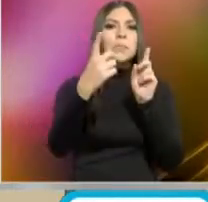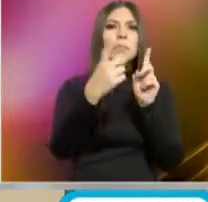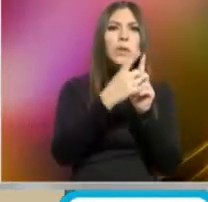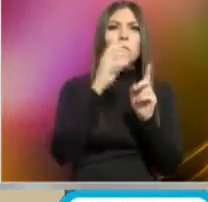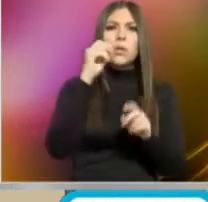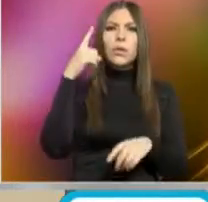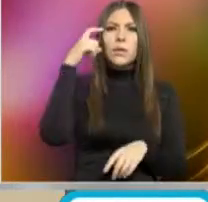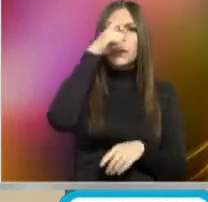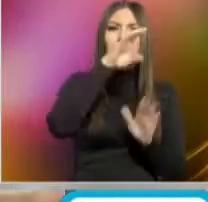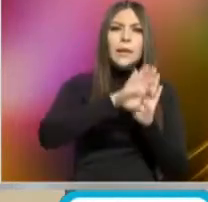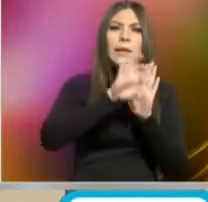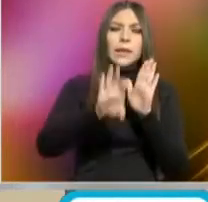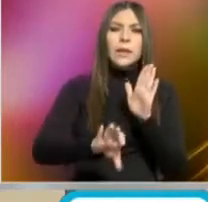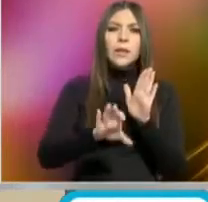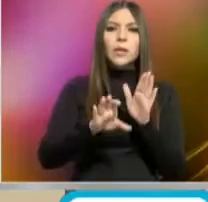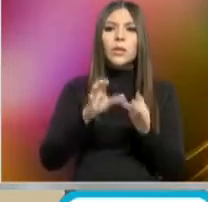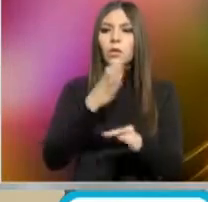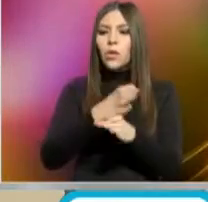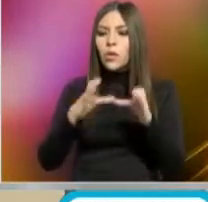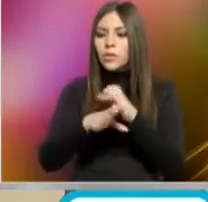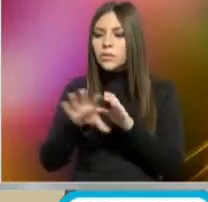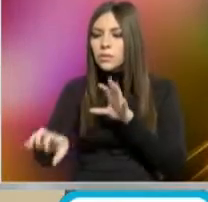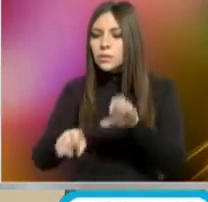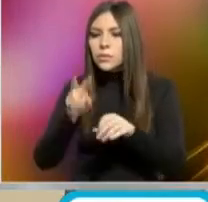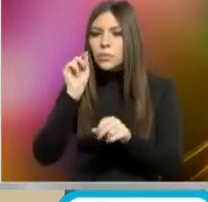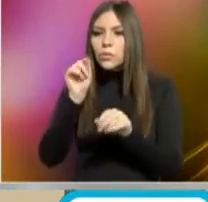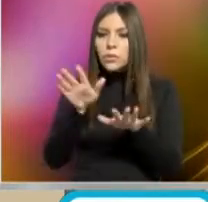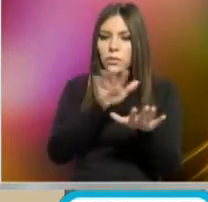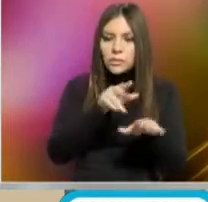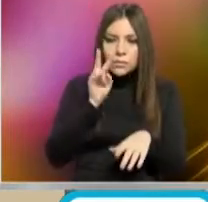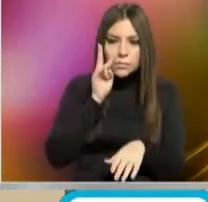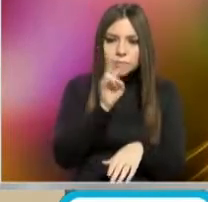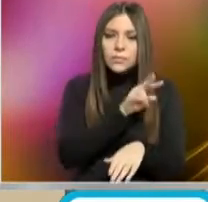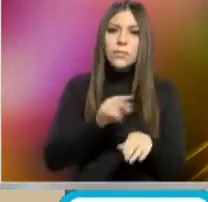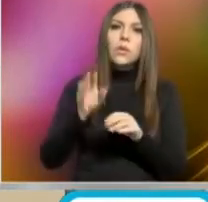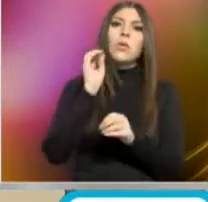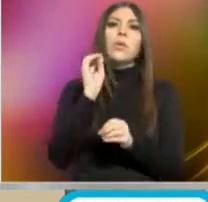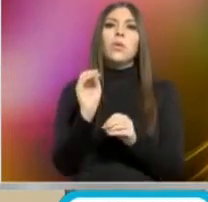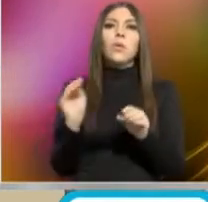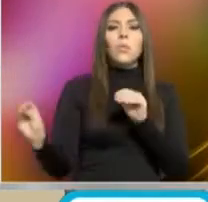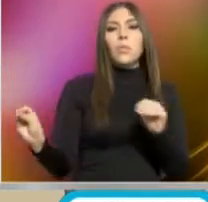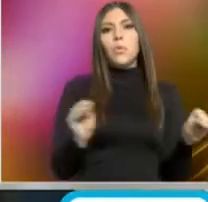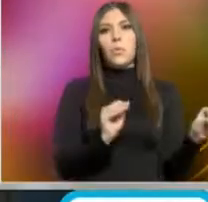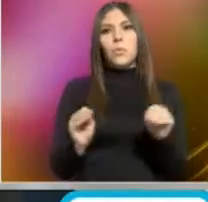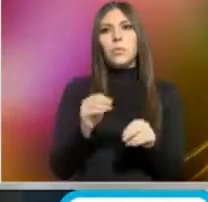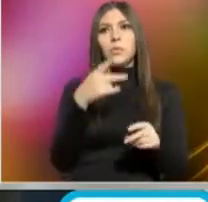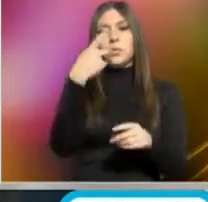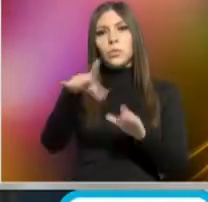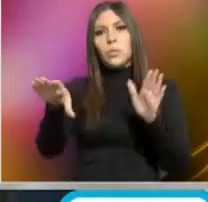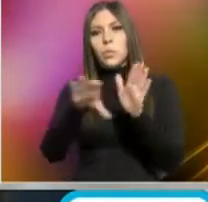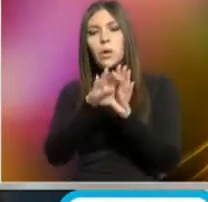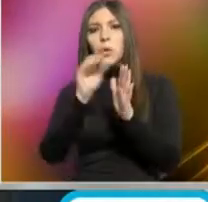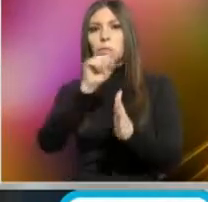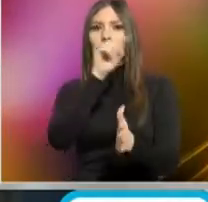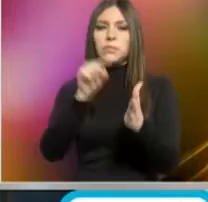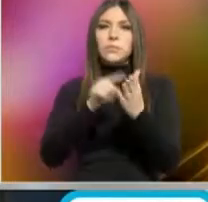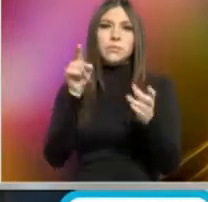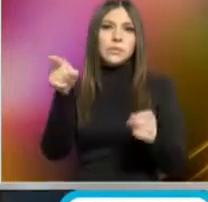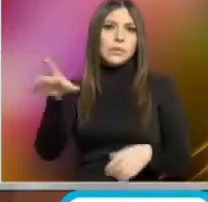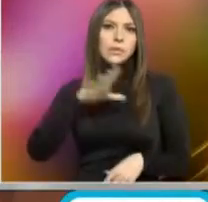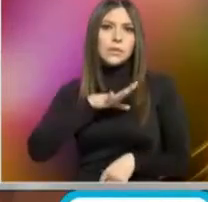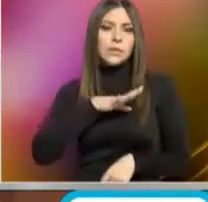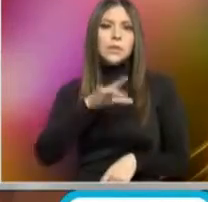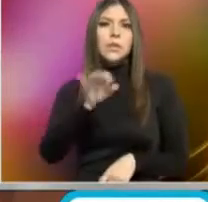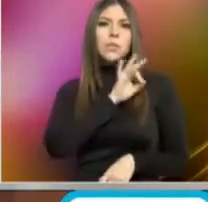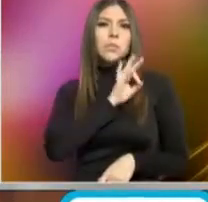dificultad para tomar los objetos o para moverse en su cuarto, en el entorno donde esté, Sí. pues podría